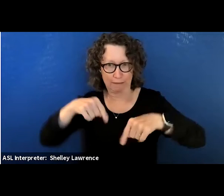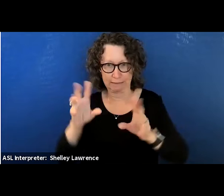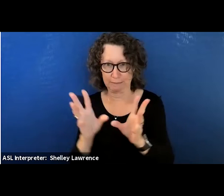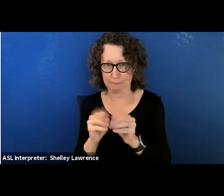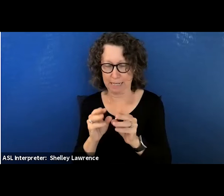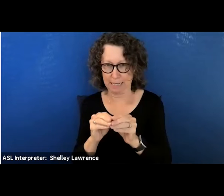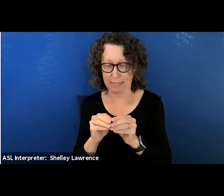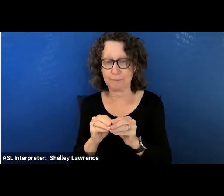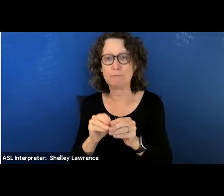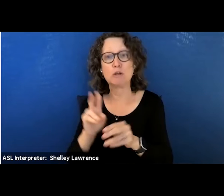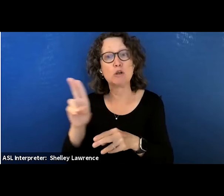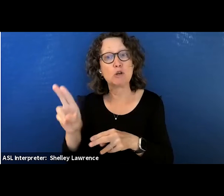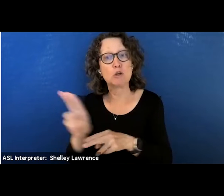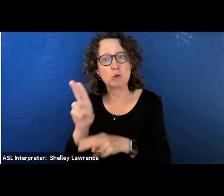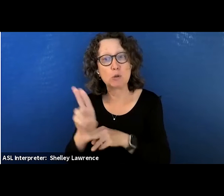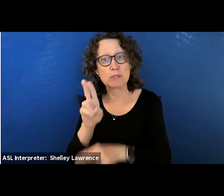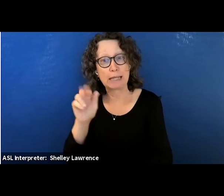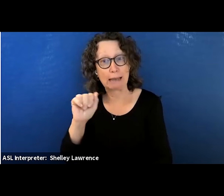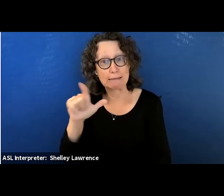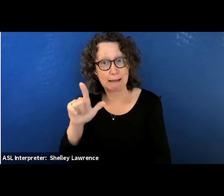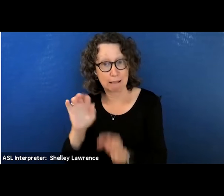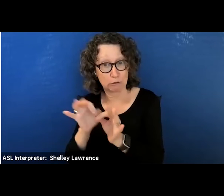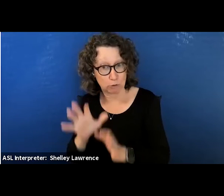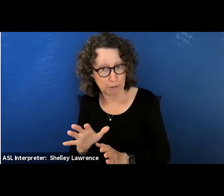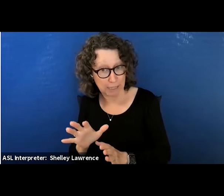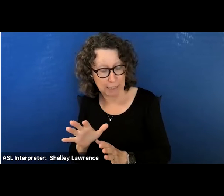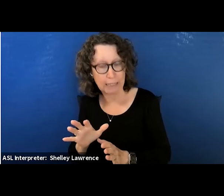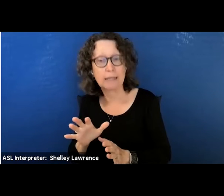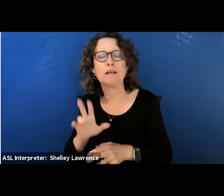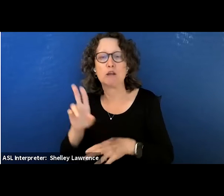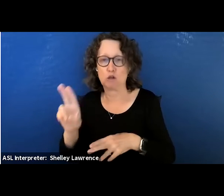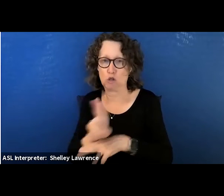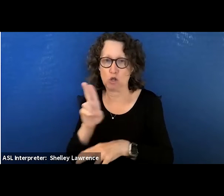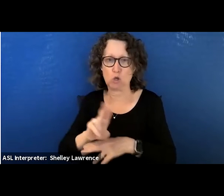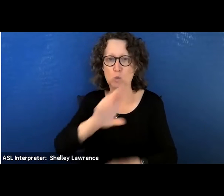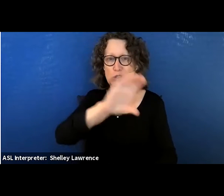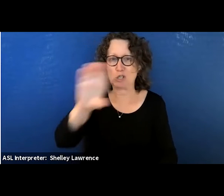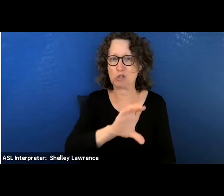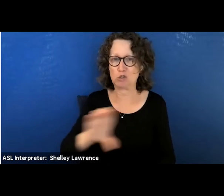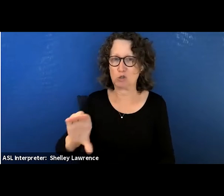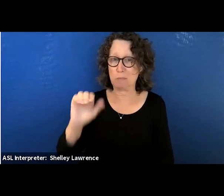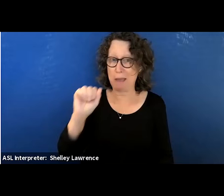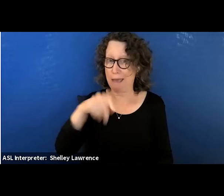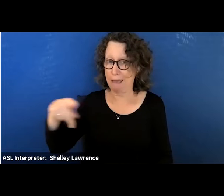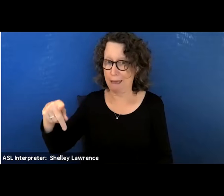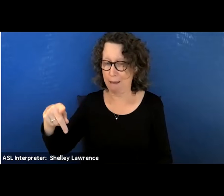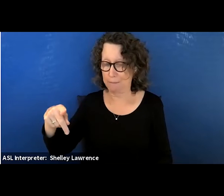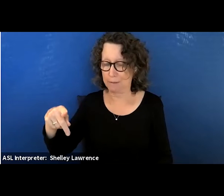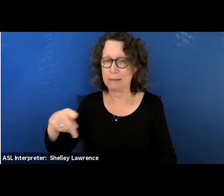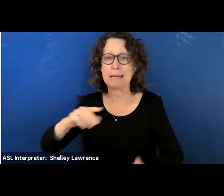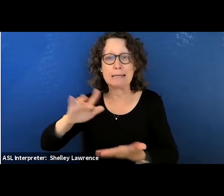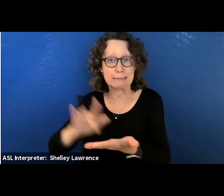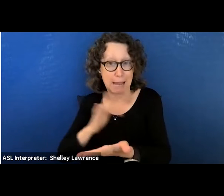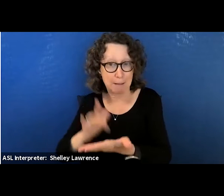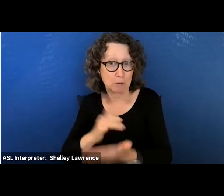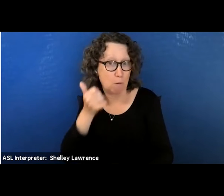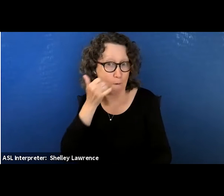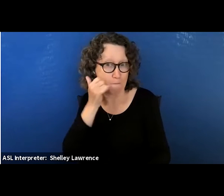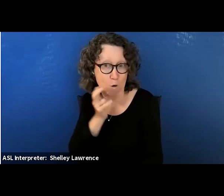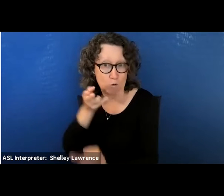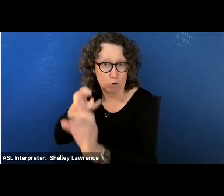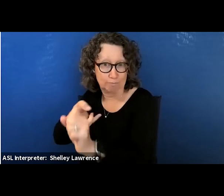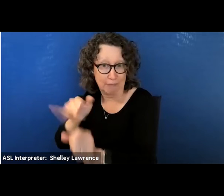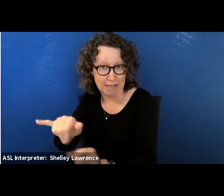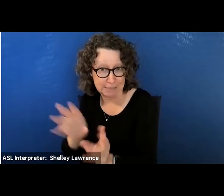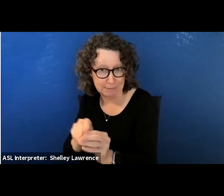para esta reunión. Si usted va a estar usando la interpretación del lenguaje de señas americano, por favor, use la aplicación de Zoom en su computadora, tableta o